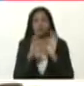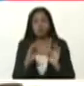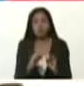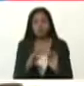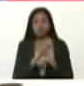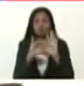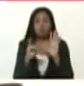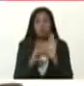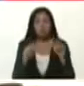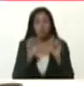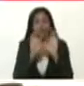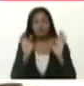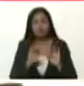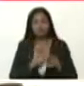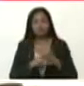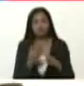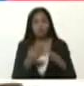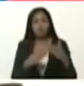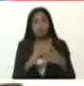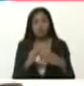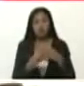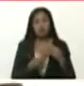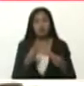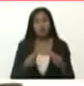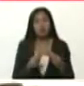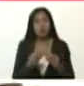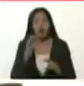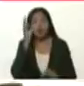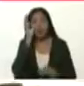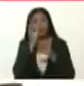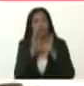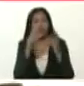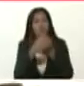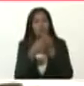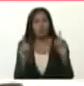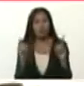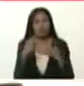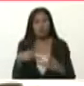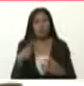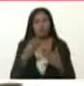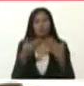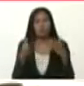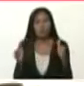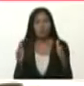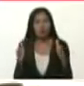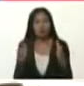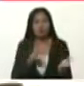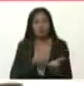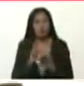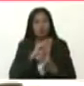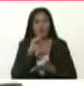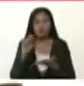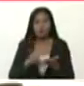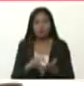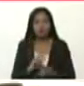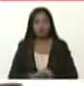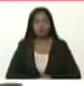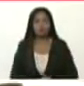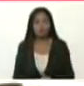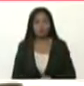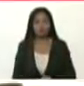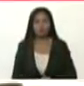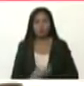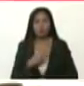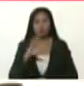constitucional. Y había que hacerlo con la fe en la democracia, en la voluntad popular, en la soberanía nacional de un